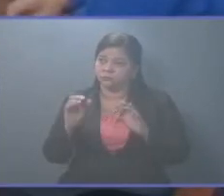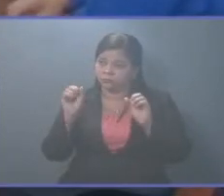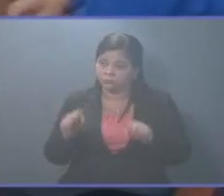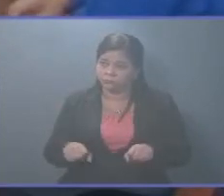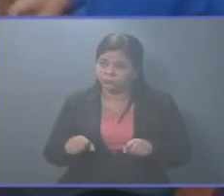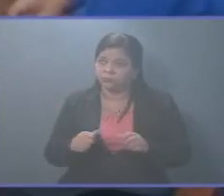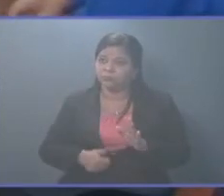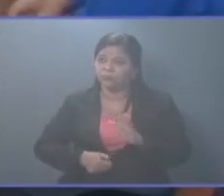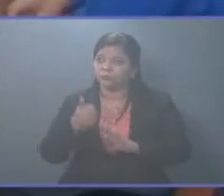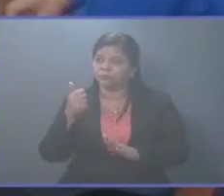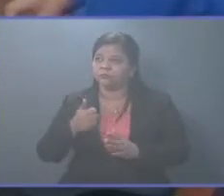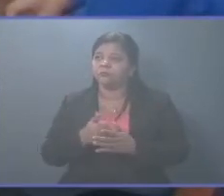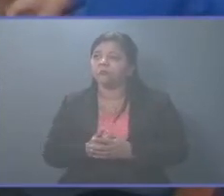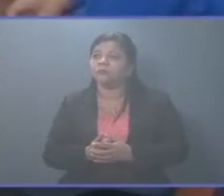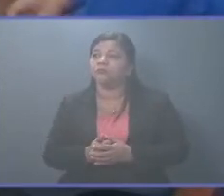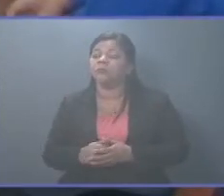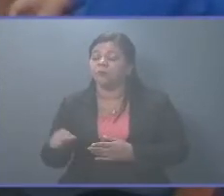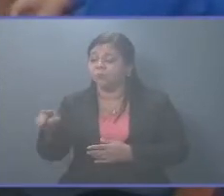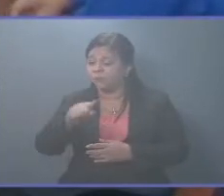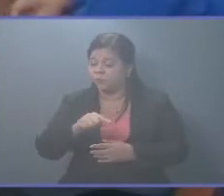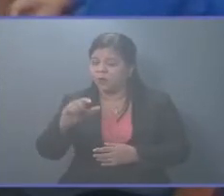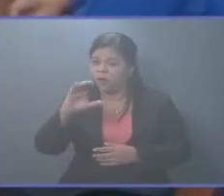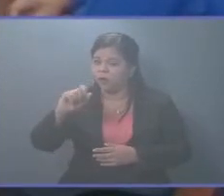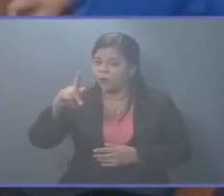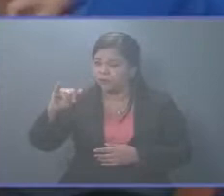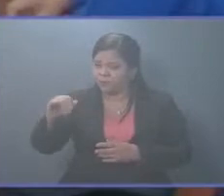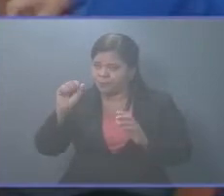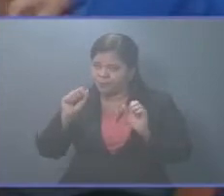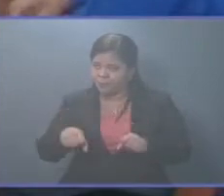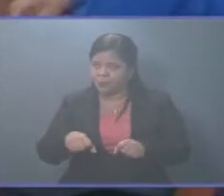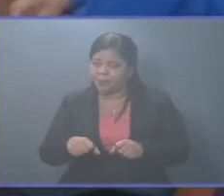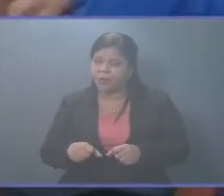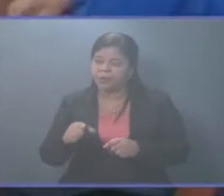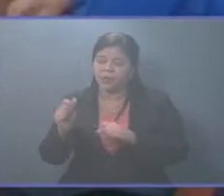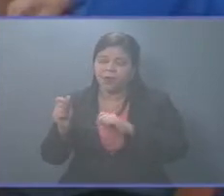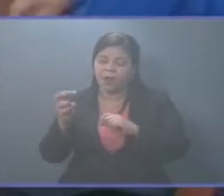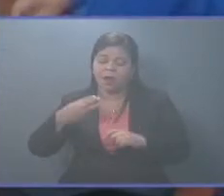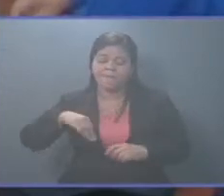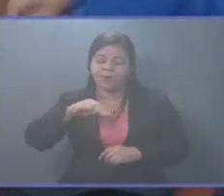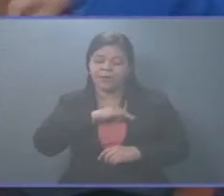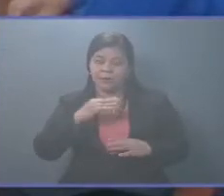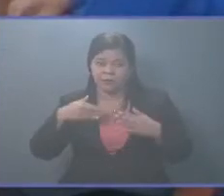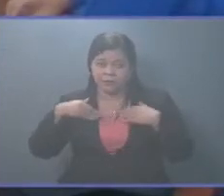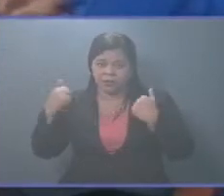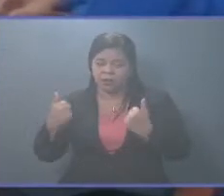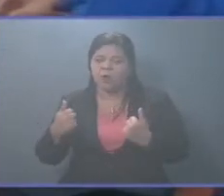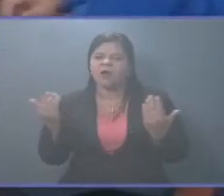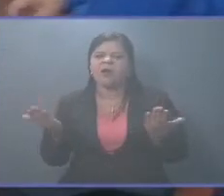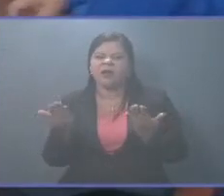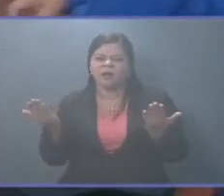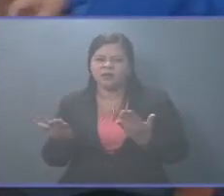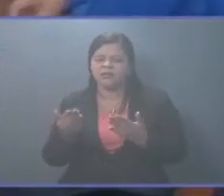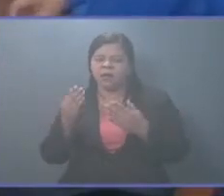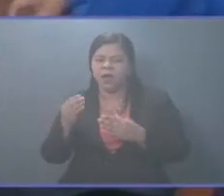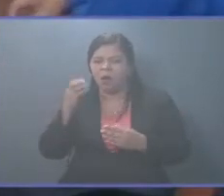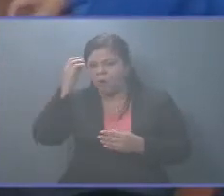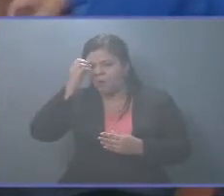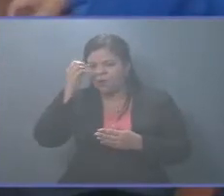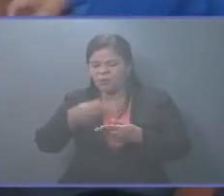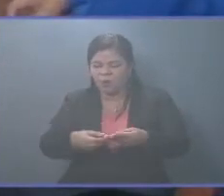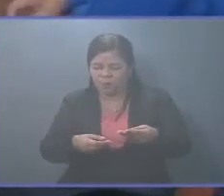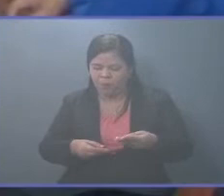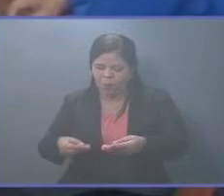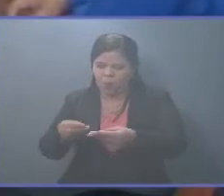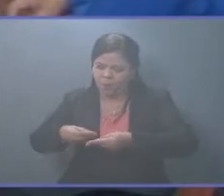posibilidad que ustedes como CAPI mandar al Ministerio de Salud Pública pues su posicionamiento